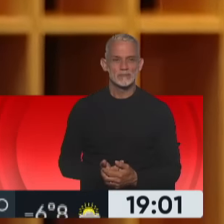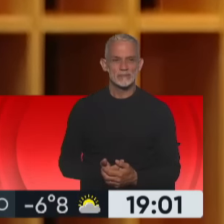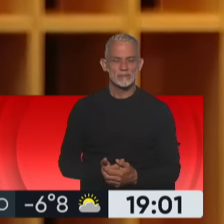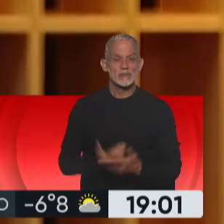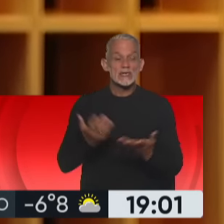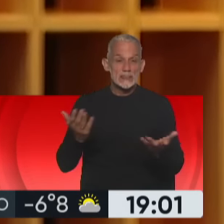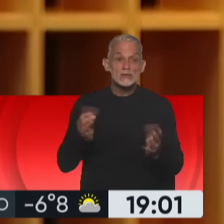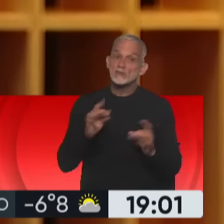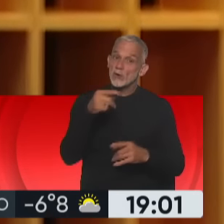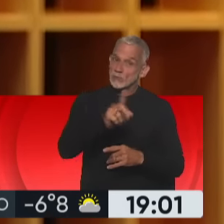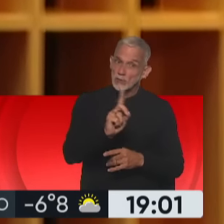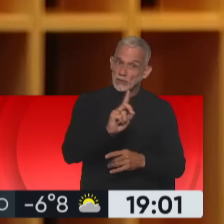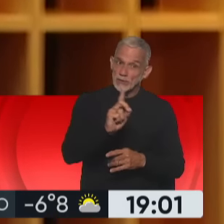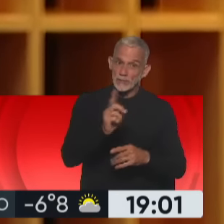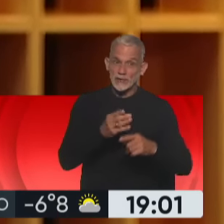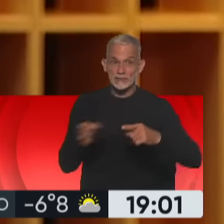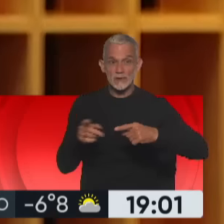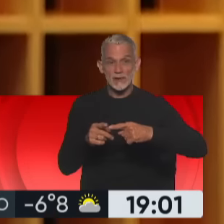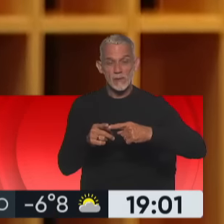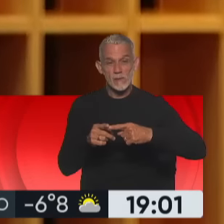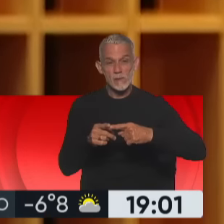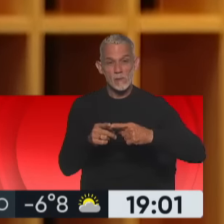Y no solo eso, sino que además,